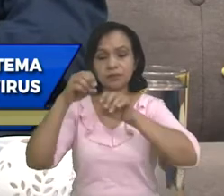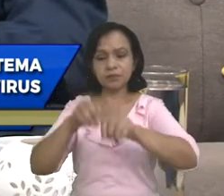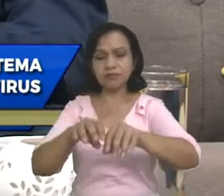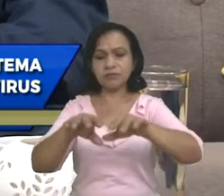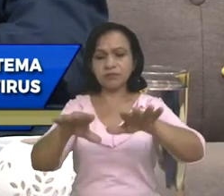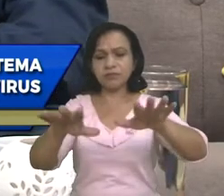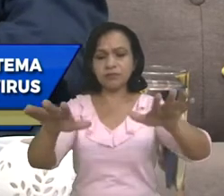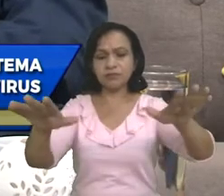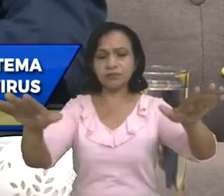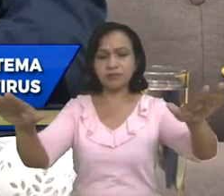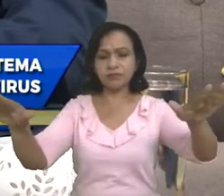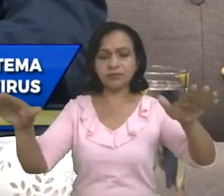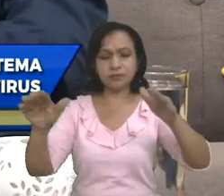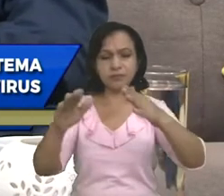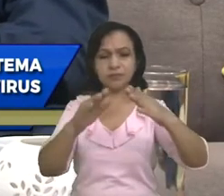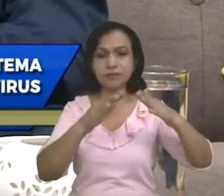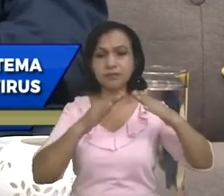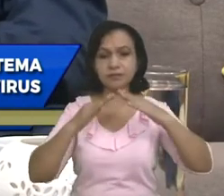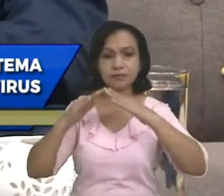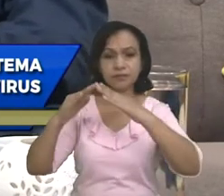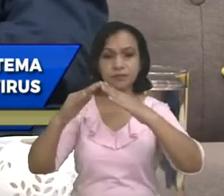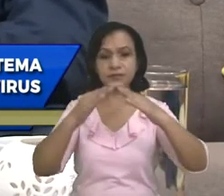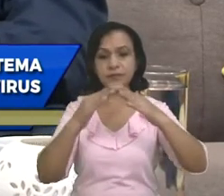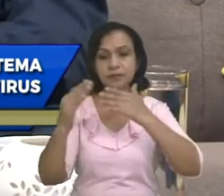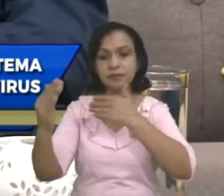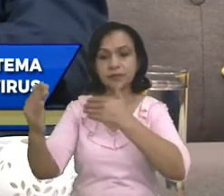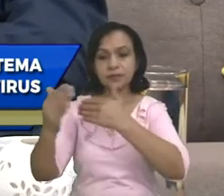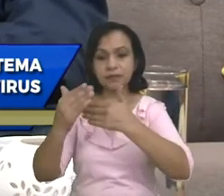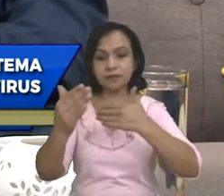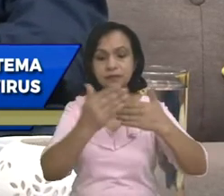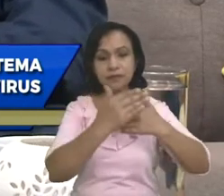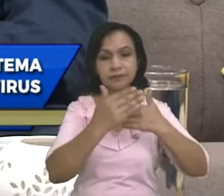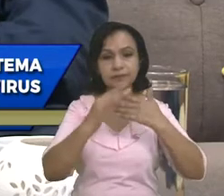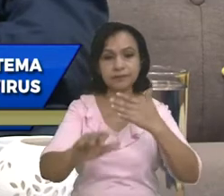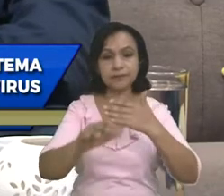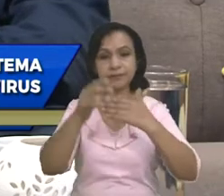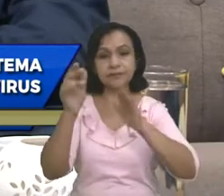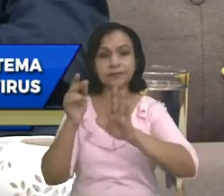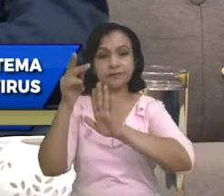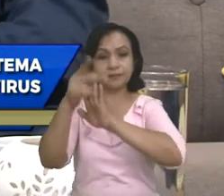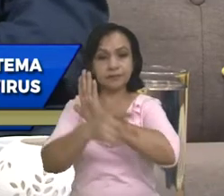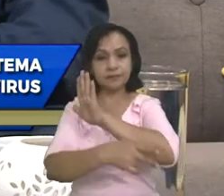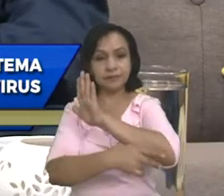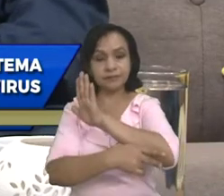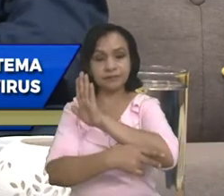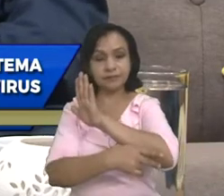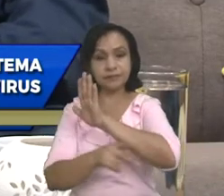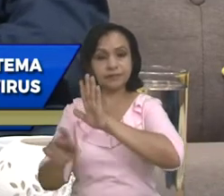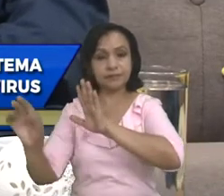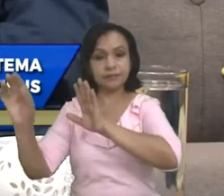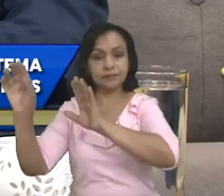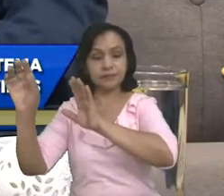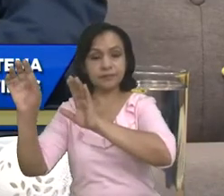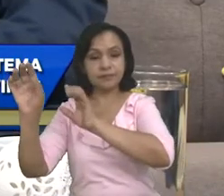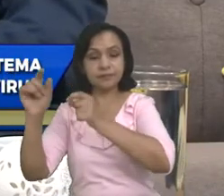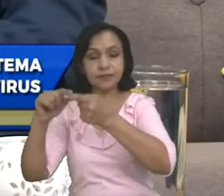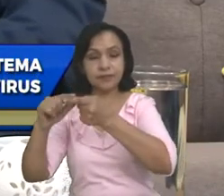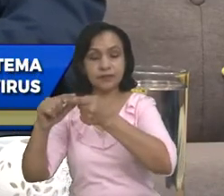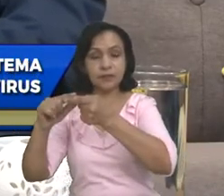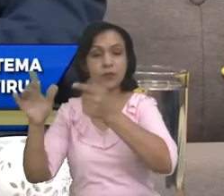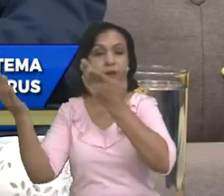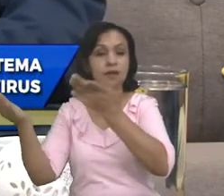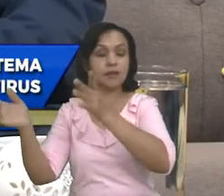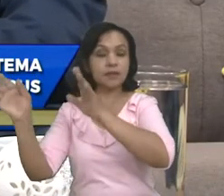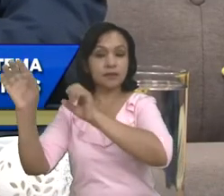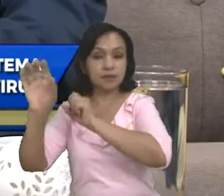en las ciudades que estaban aledañas y luego tomó otros países hasta llegar a los países de europa y ahora que hay tantos